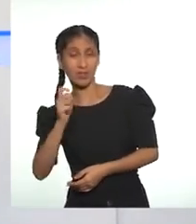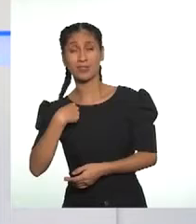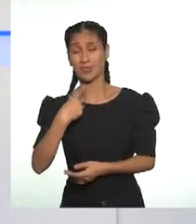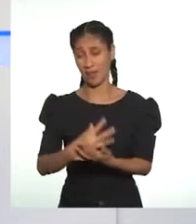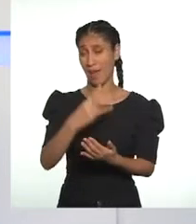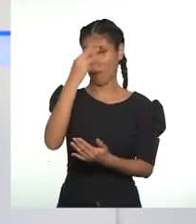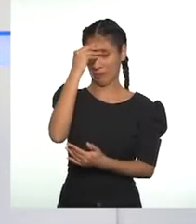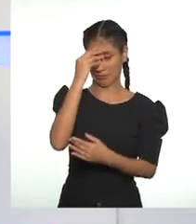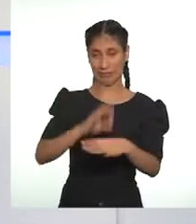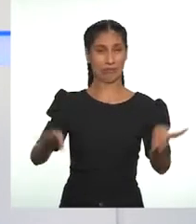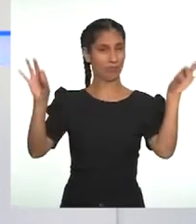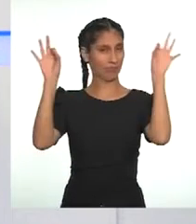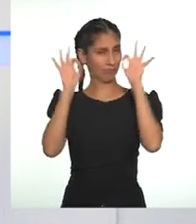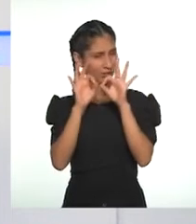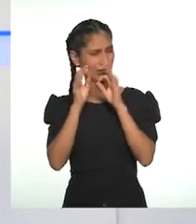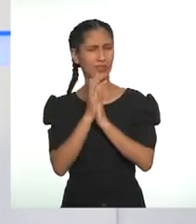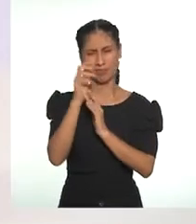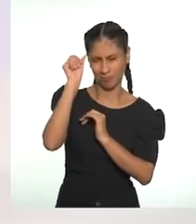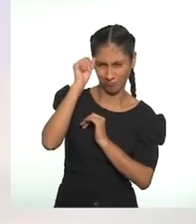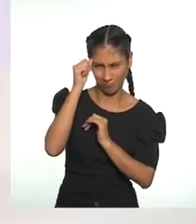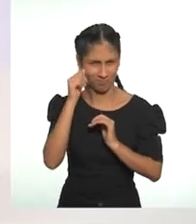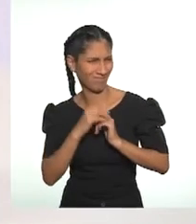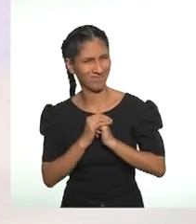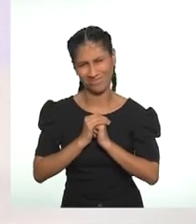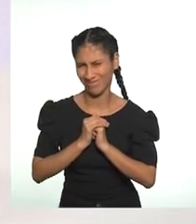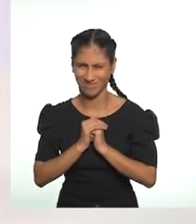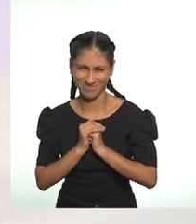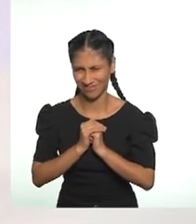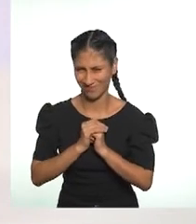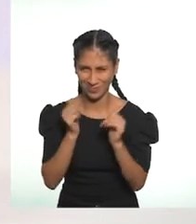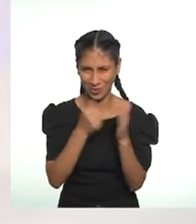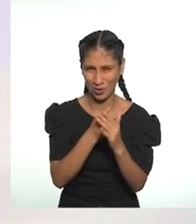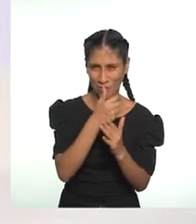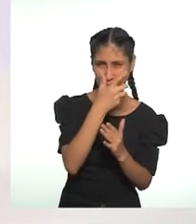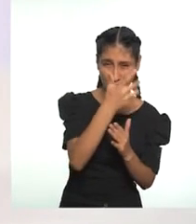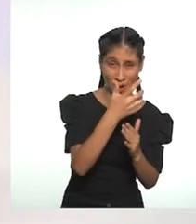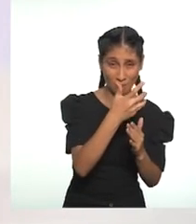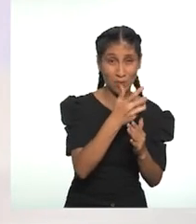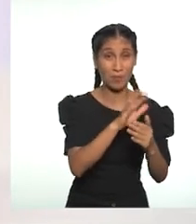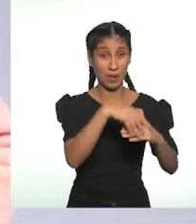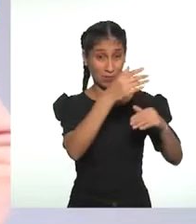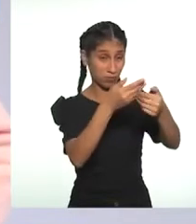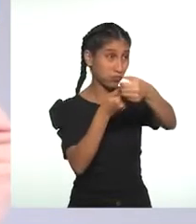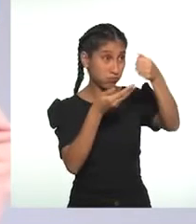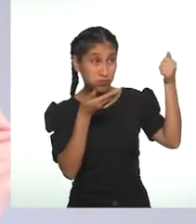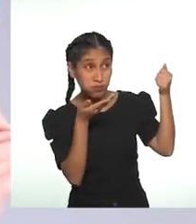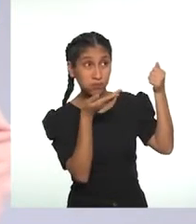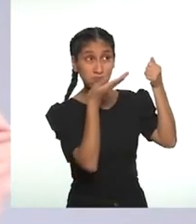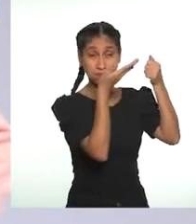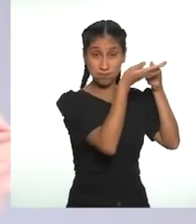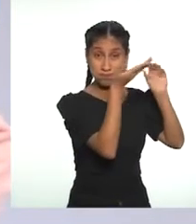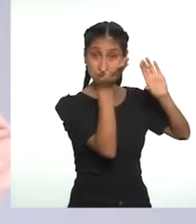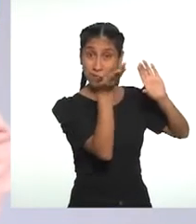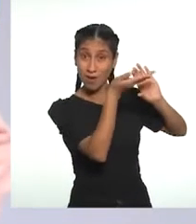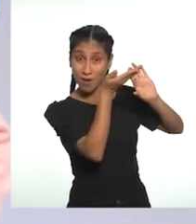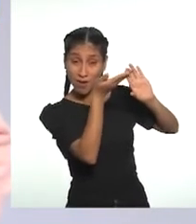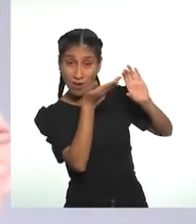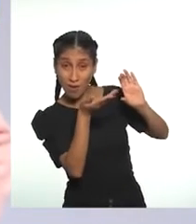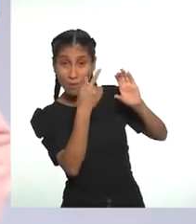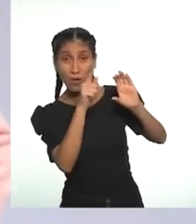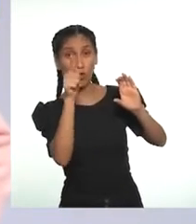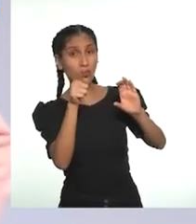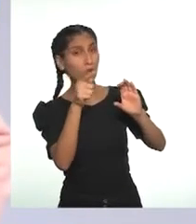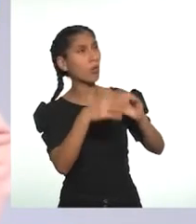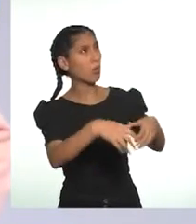aprendí a la mala sobre su importancia. ¡Ya recuerdo! Compramos las repisas para colocar algunos libros y